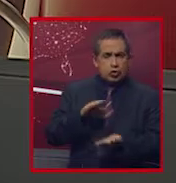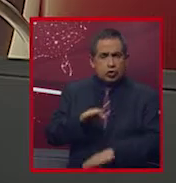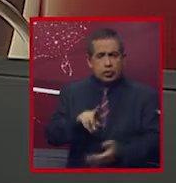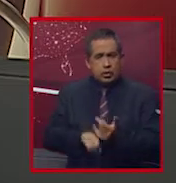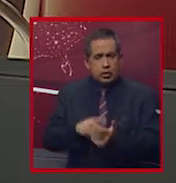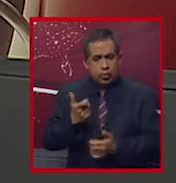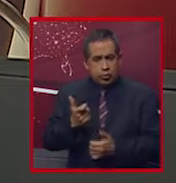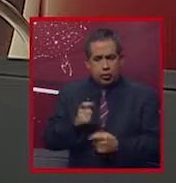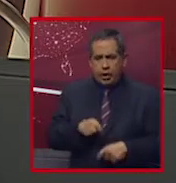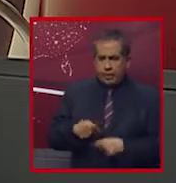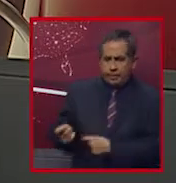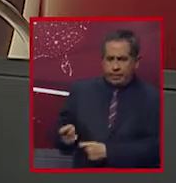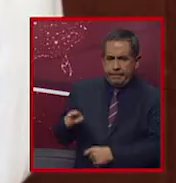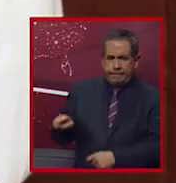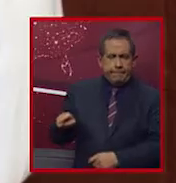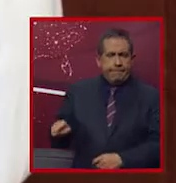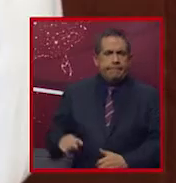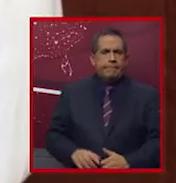económica.